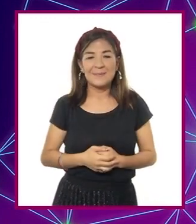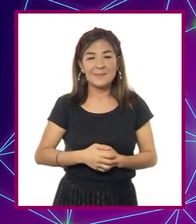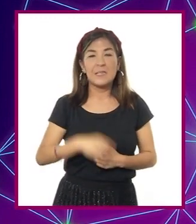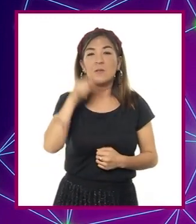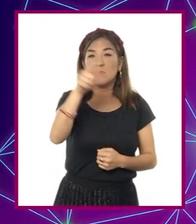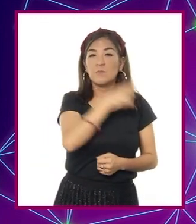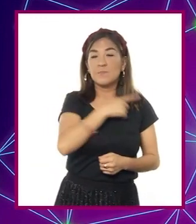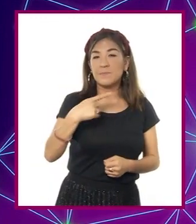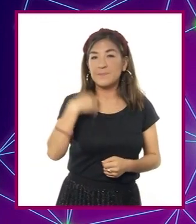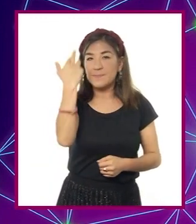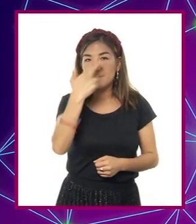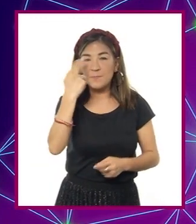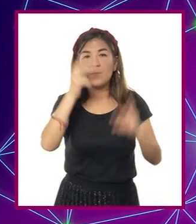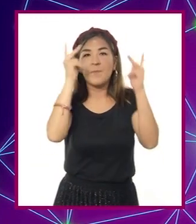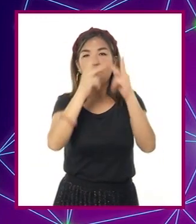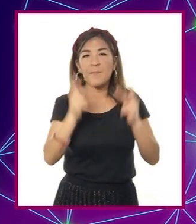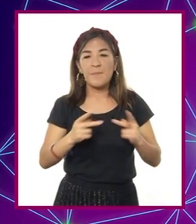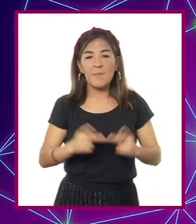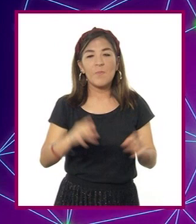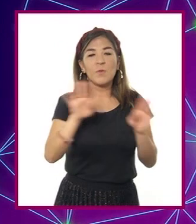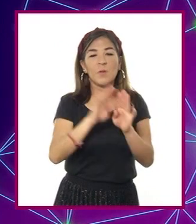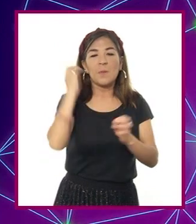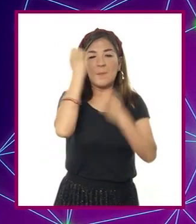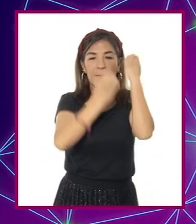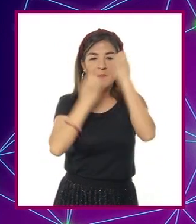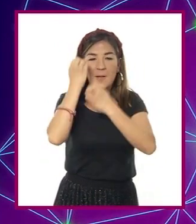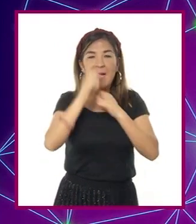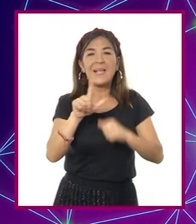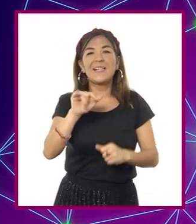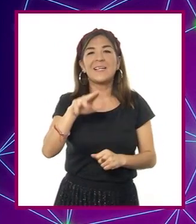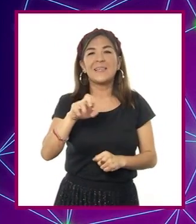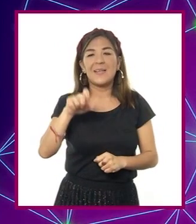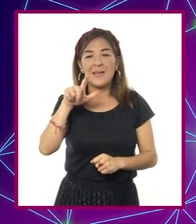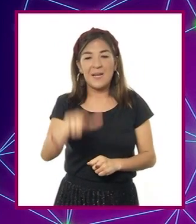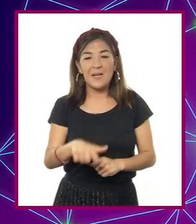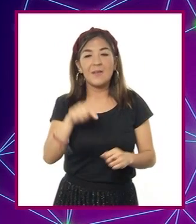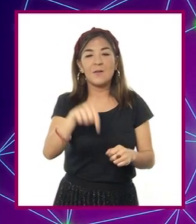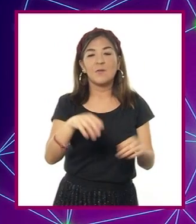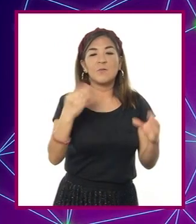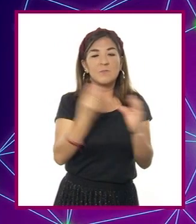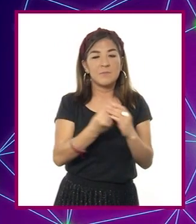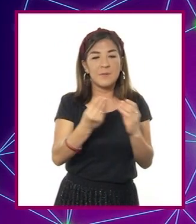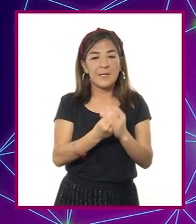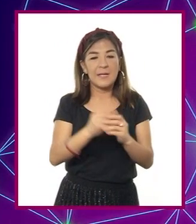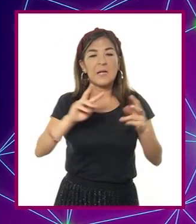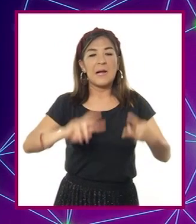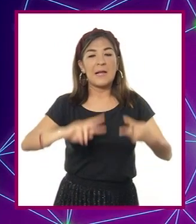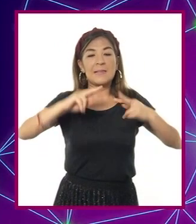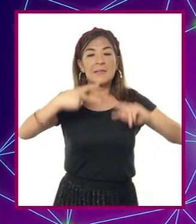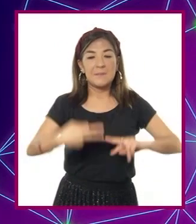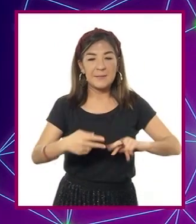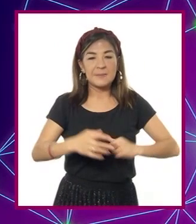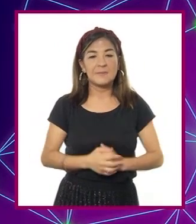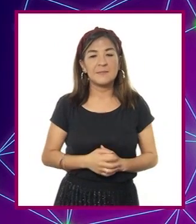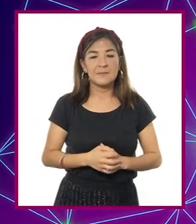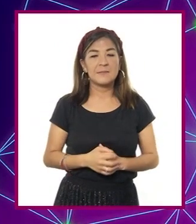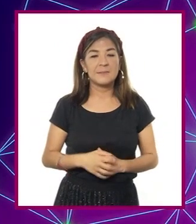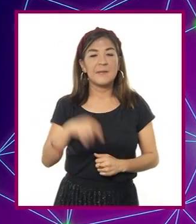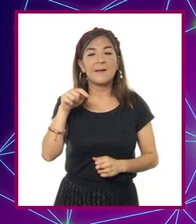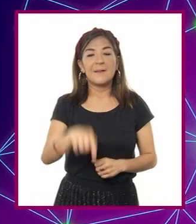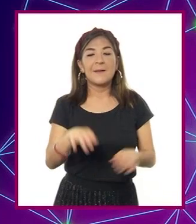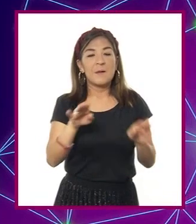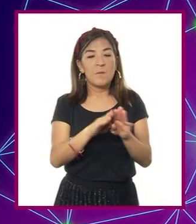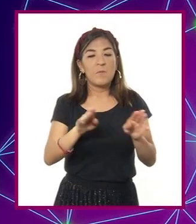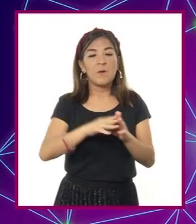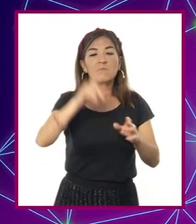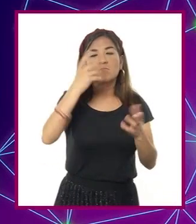y compara situaciones de variación lineal y proporcionalidad inversa a partir de sus representaciones